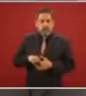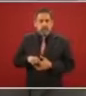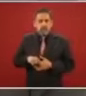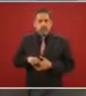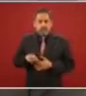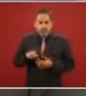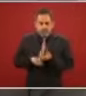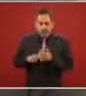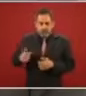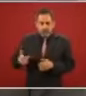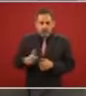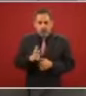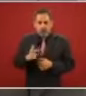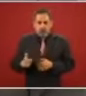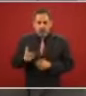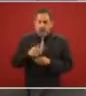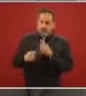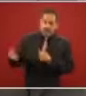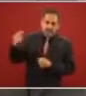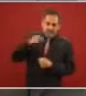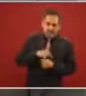de Guanajuato para acá,